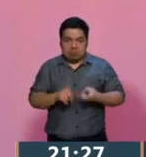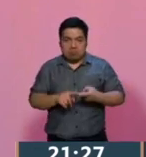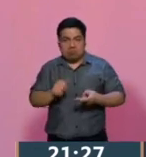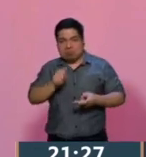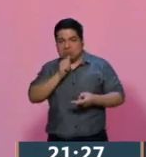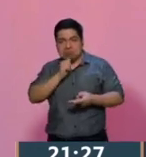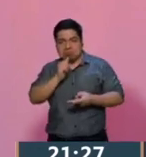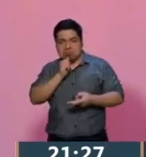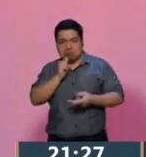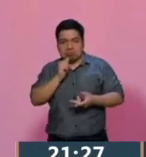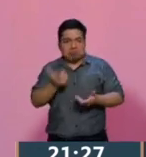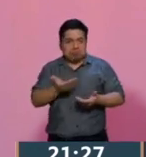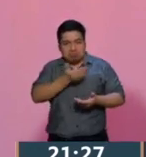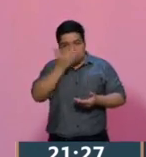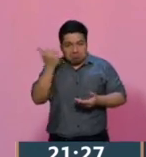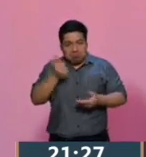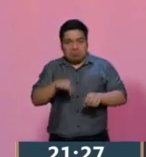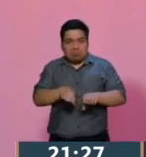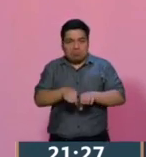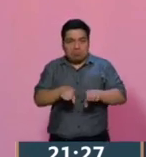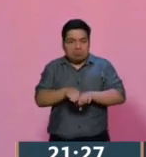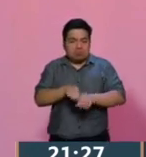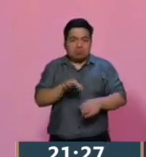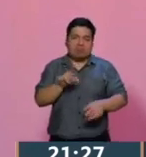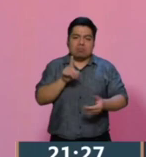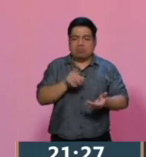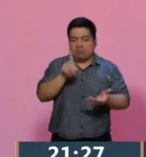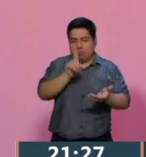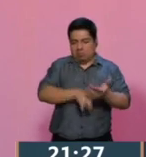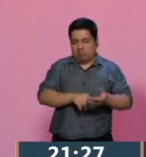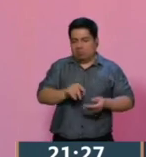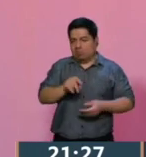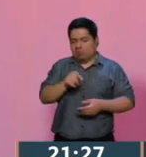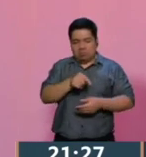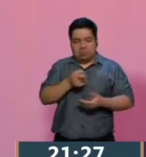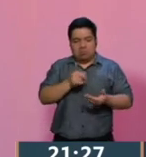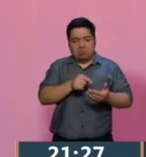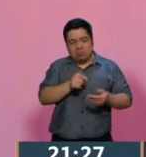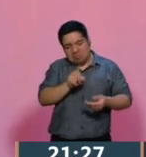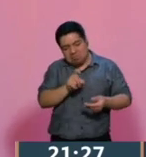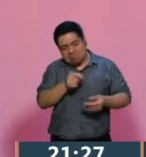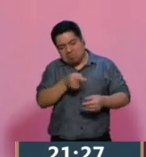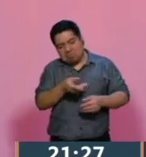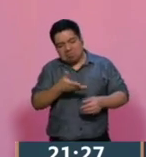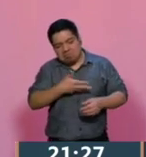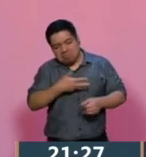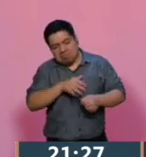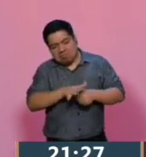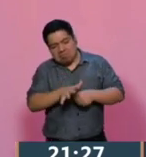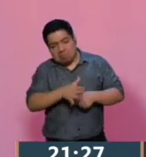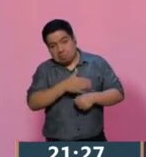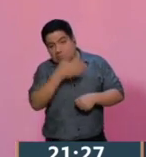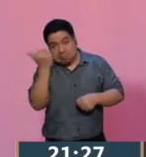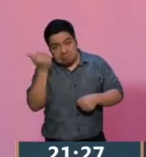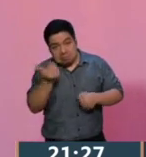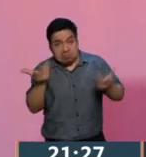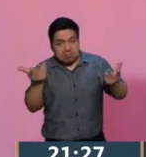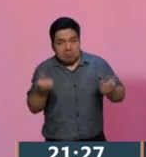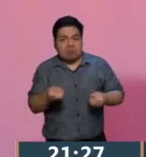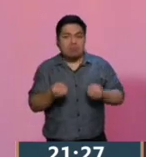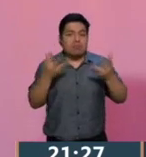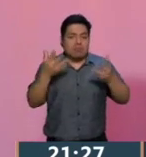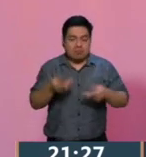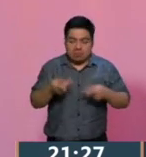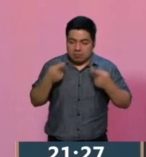claridad en cuáles son las sustancias o los elementos que han contaminado el agua. No sabemos cuántas